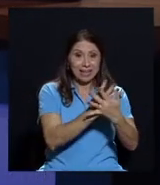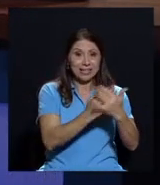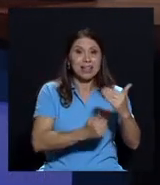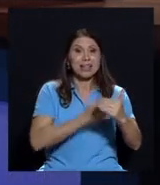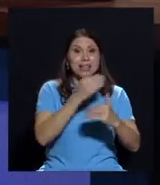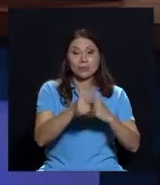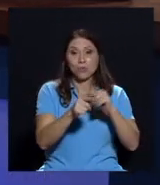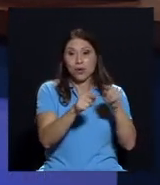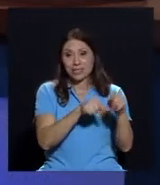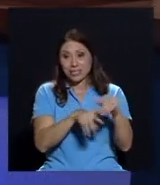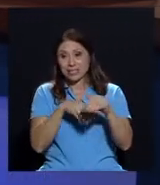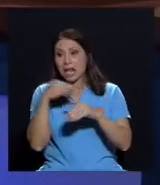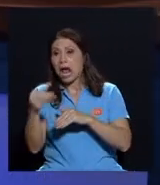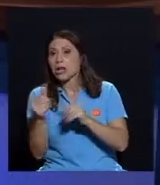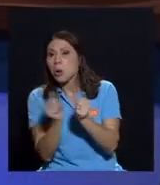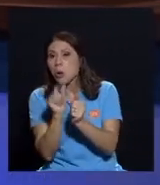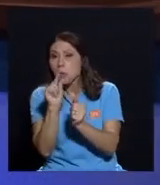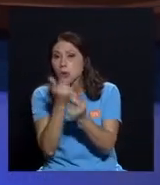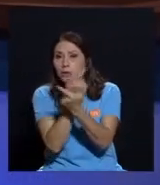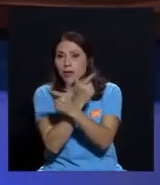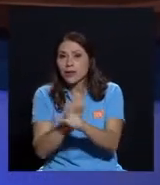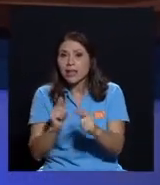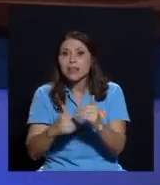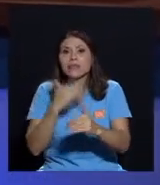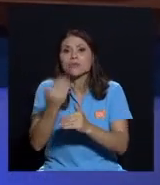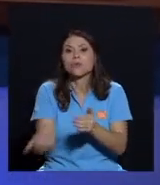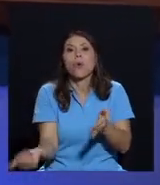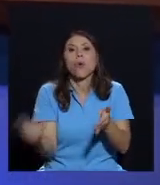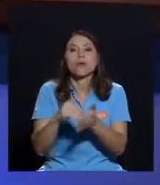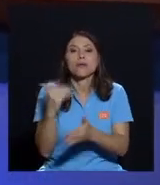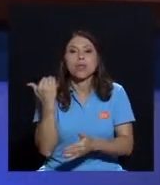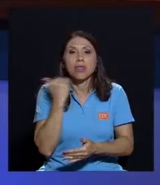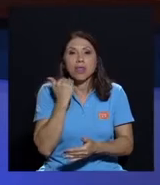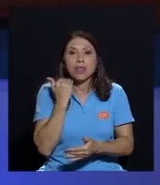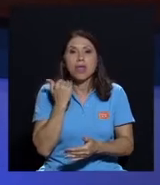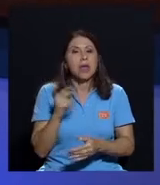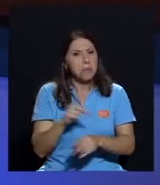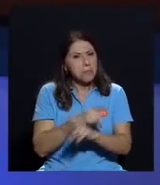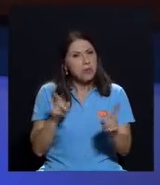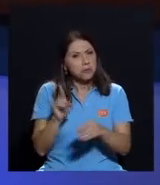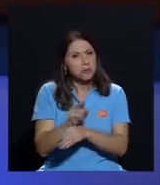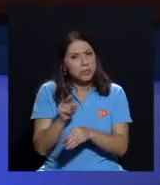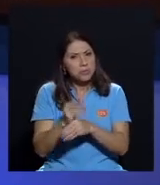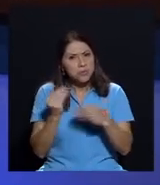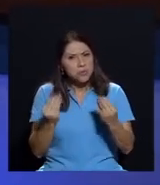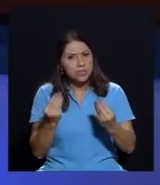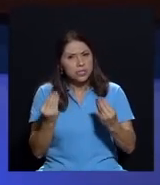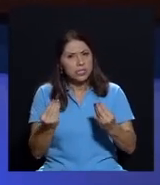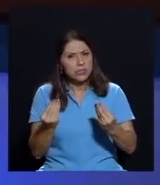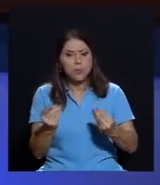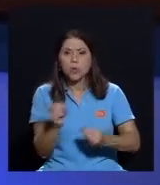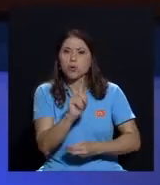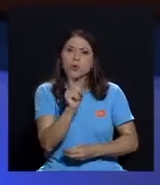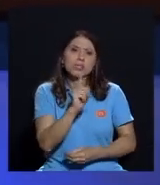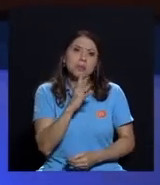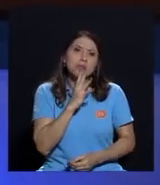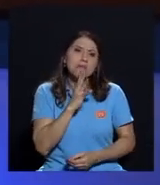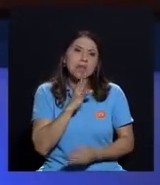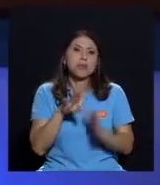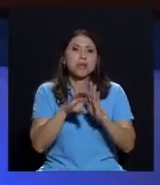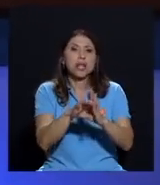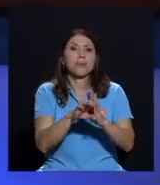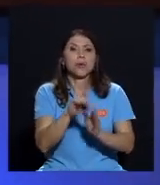ronda el 3% pero si se utiliza muchísimo ya estamos hablando que si salen 100 si salen 100